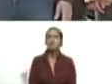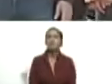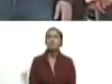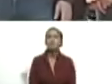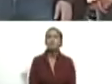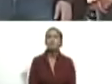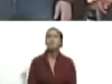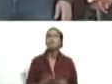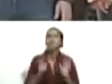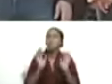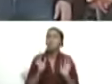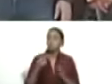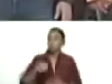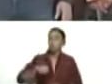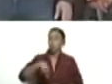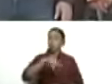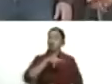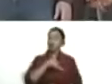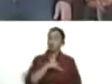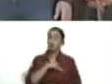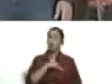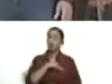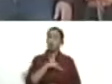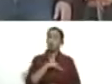Y nosotros tenemos que